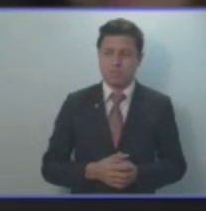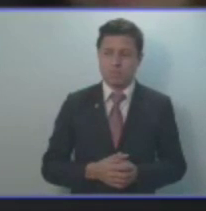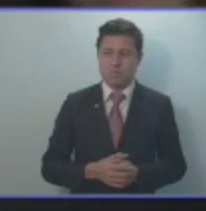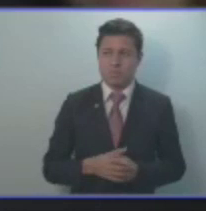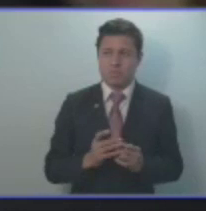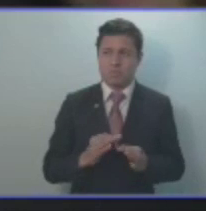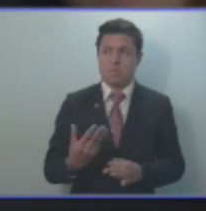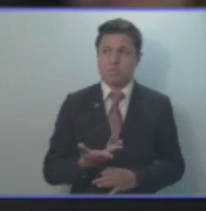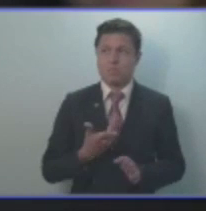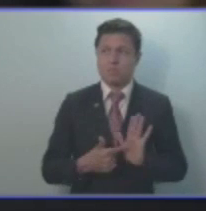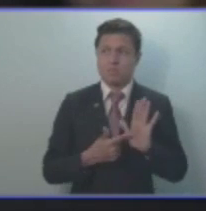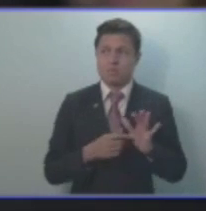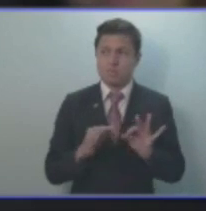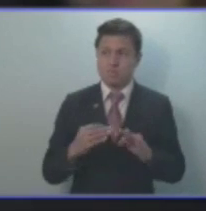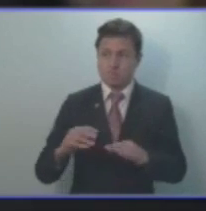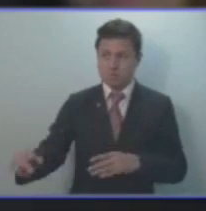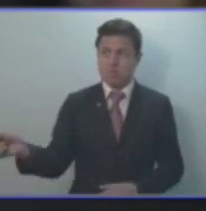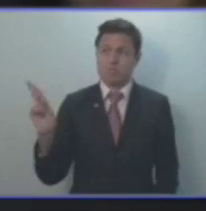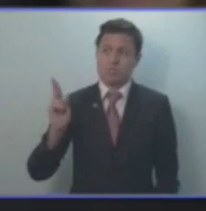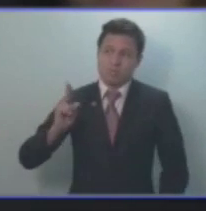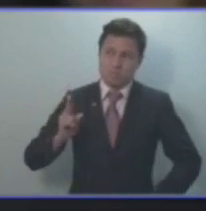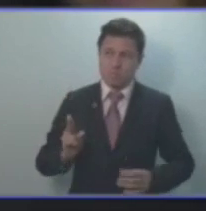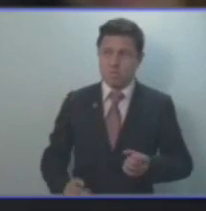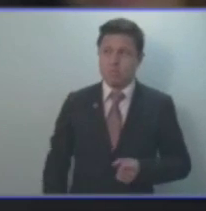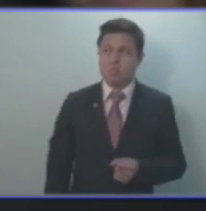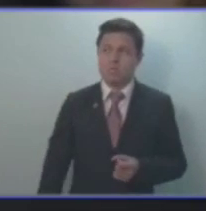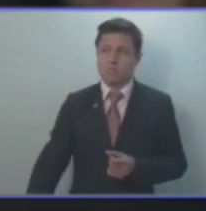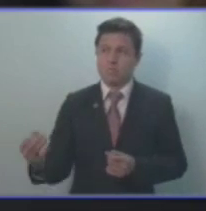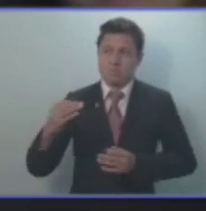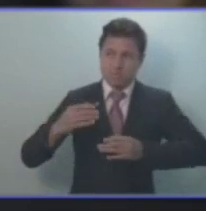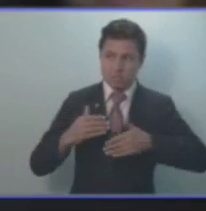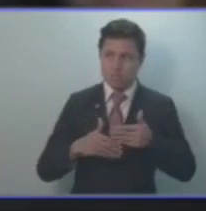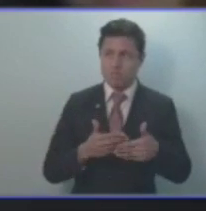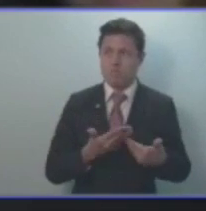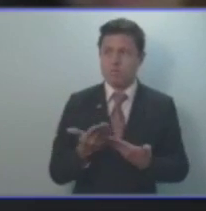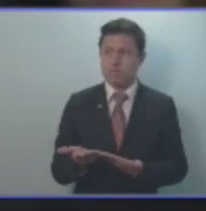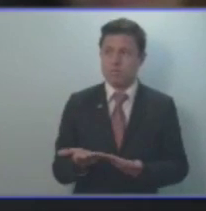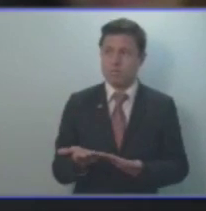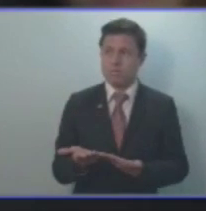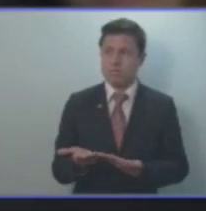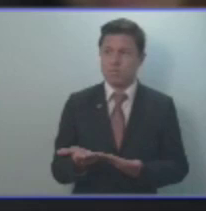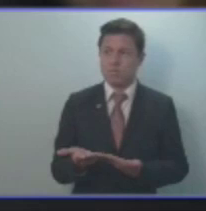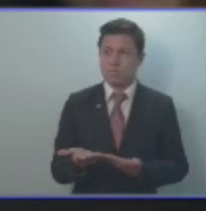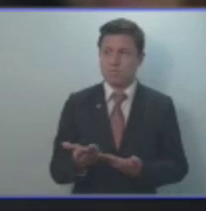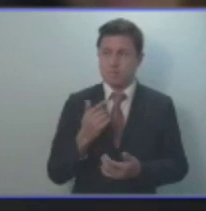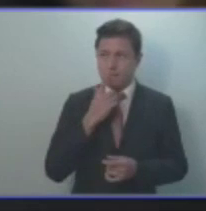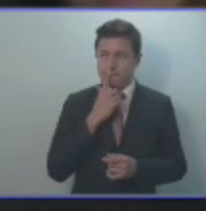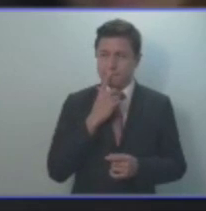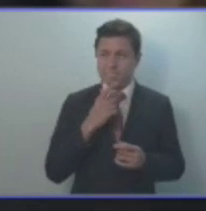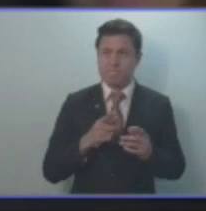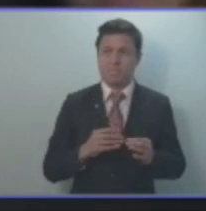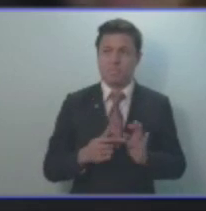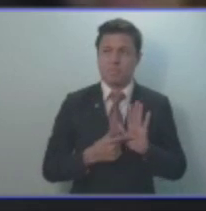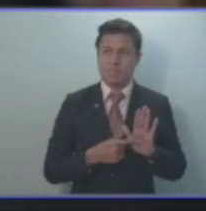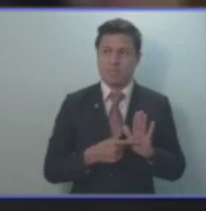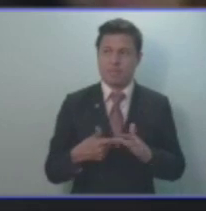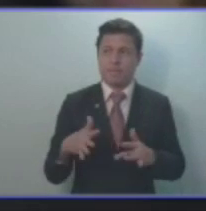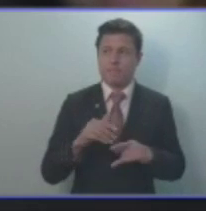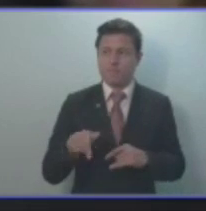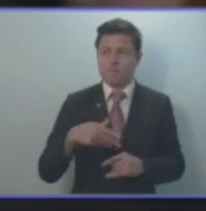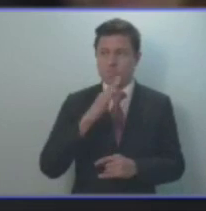ordinal 22 de la misma, establece que es facultad de este órgano del Estado